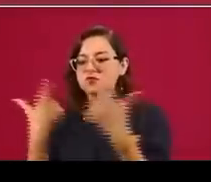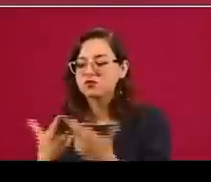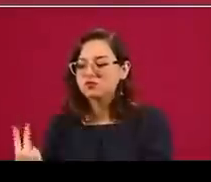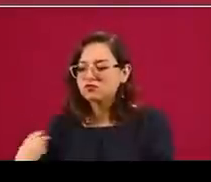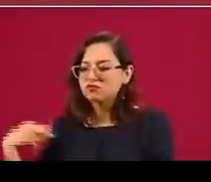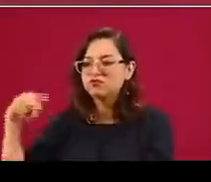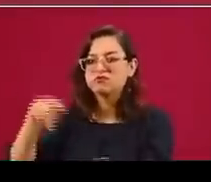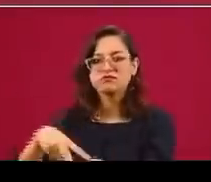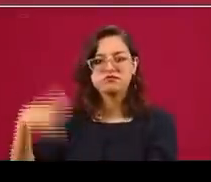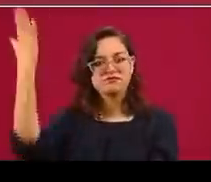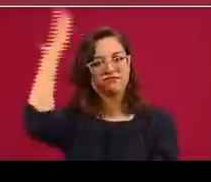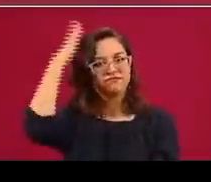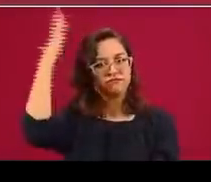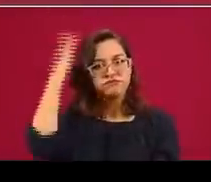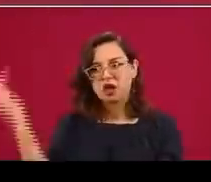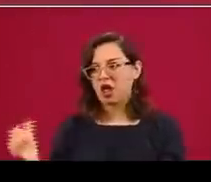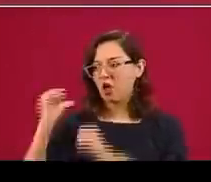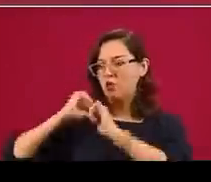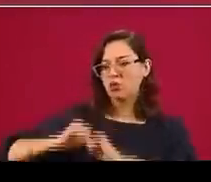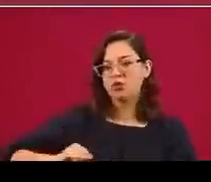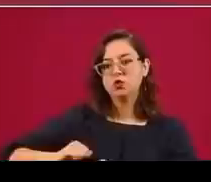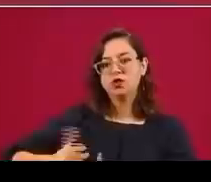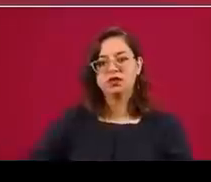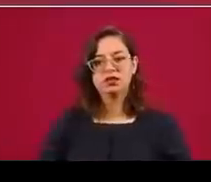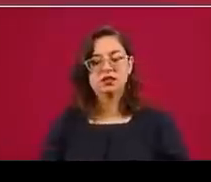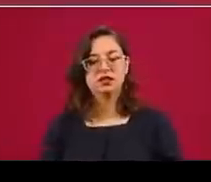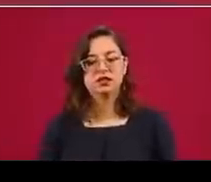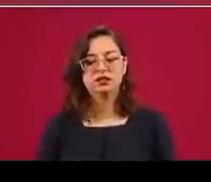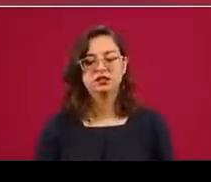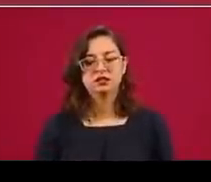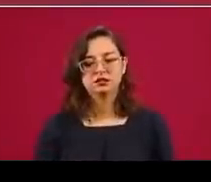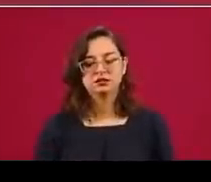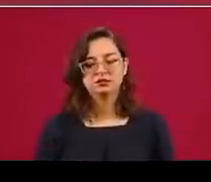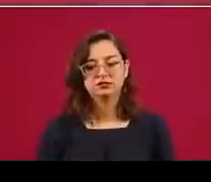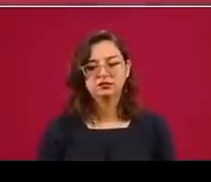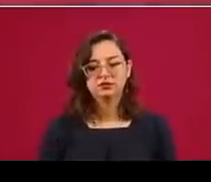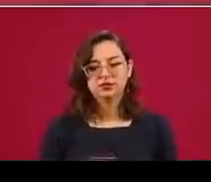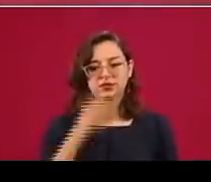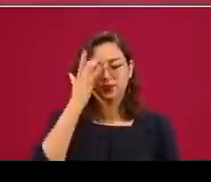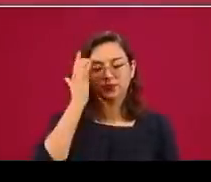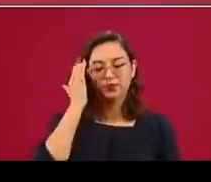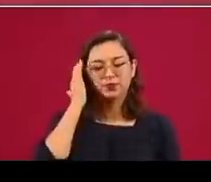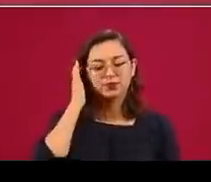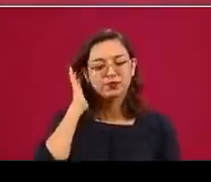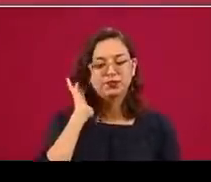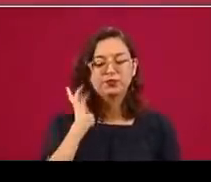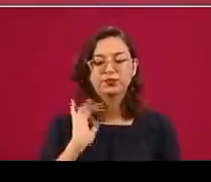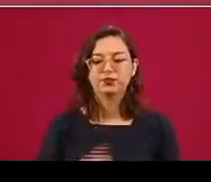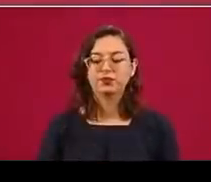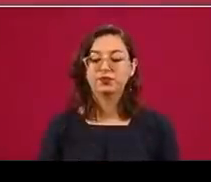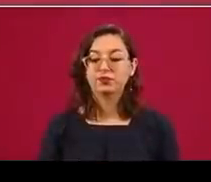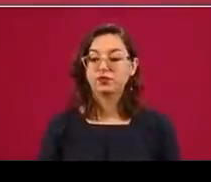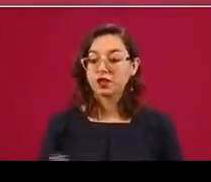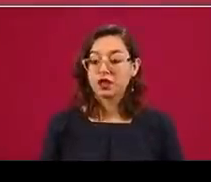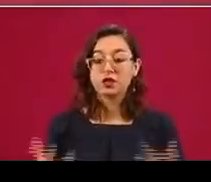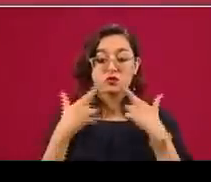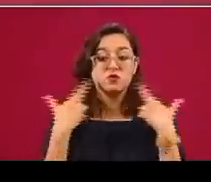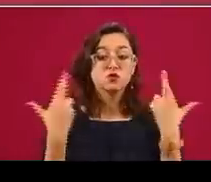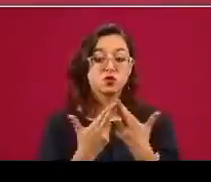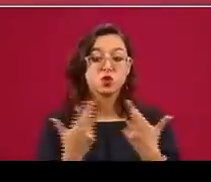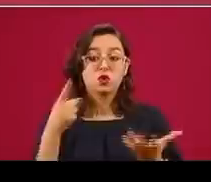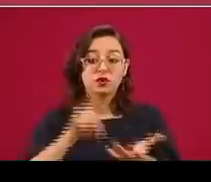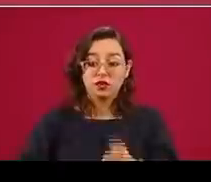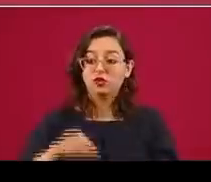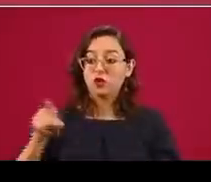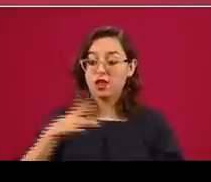reuniones. ¿Dónde está un representante de la Secretaría de la Defensa? En